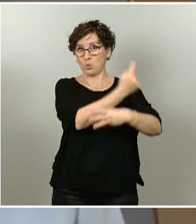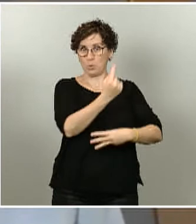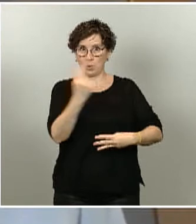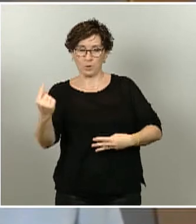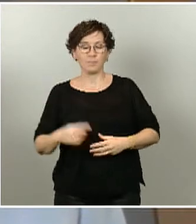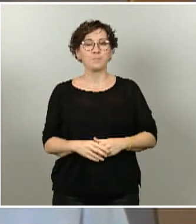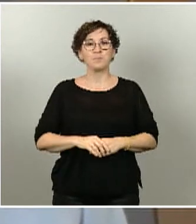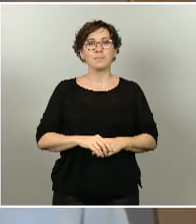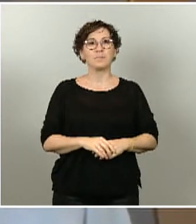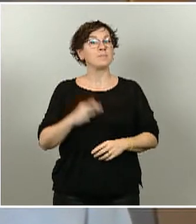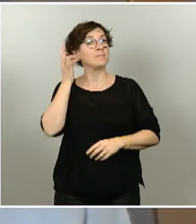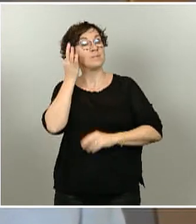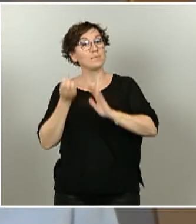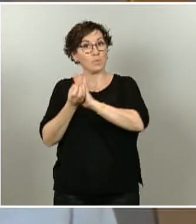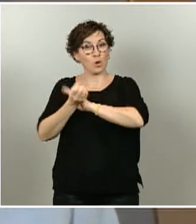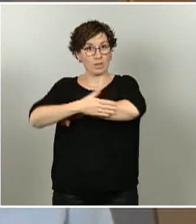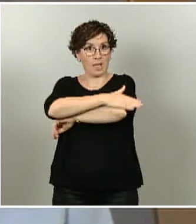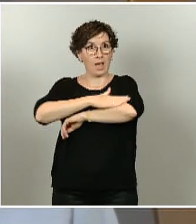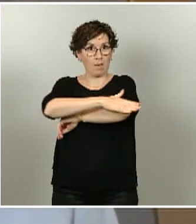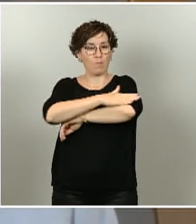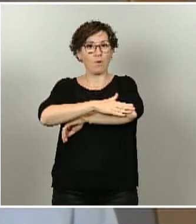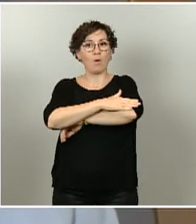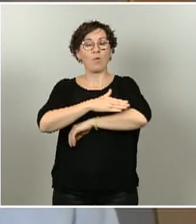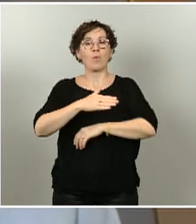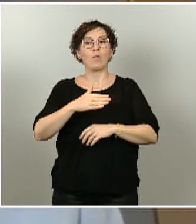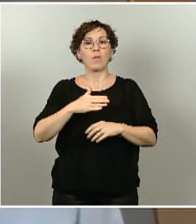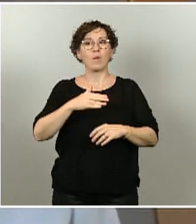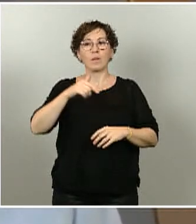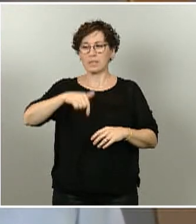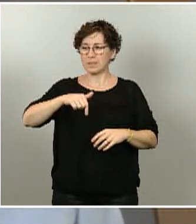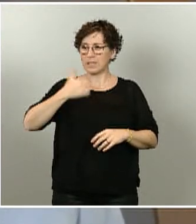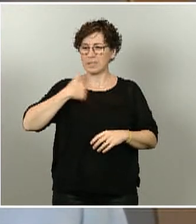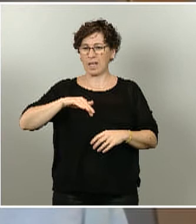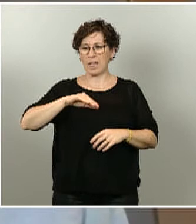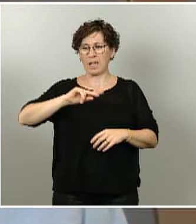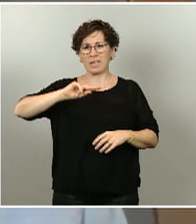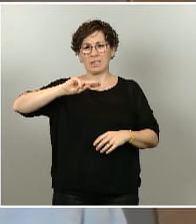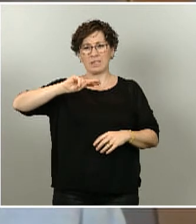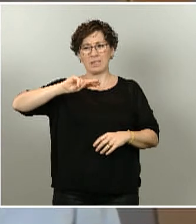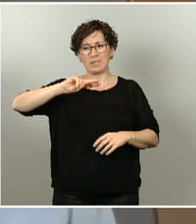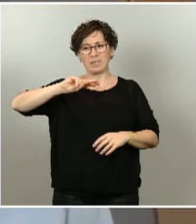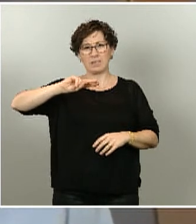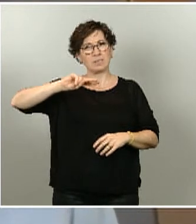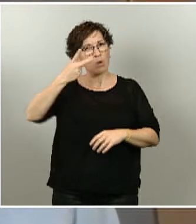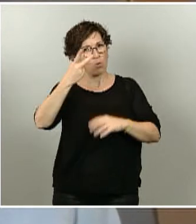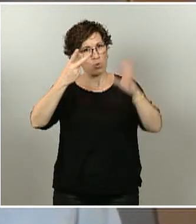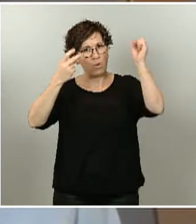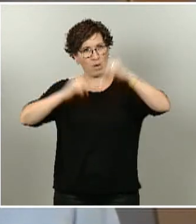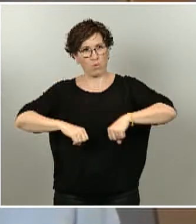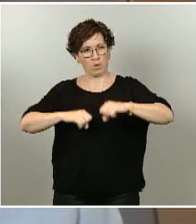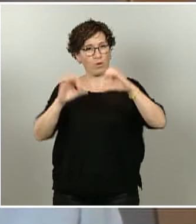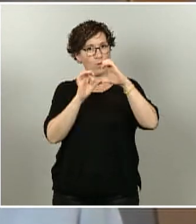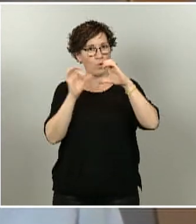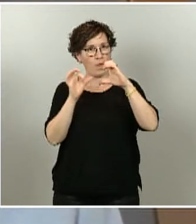ministra portavoz me gustaría preguntarle, este es el segundo acuerdo que realizan con Ciudadanos para la prórroga del estado de alarma. Le